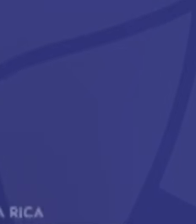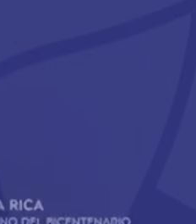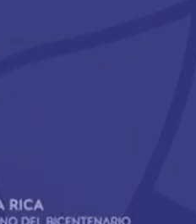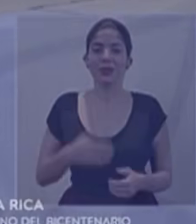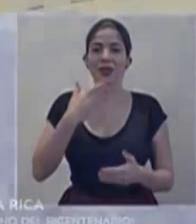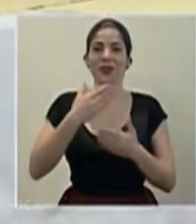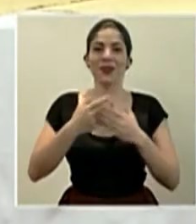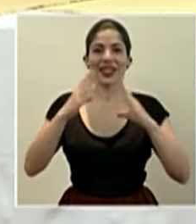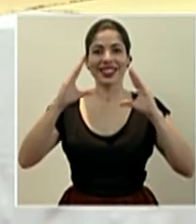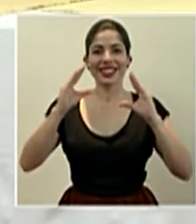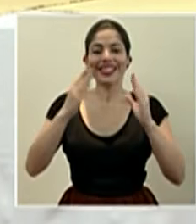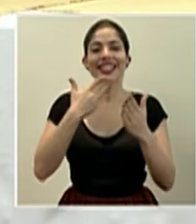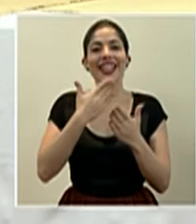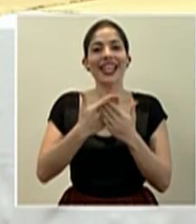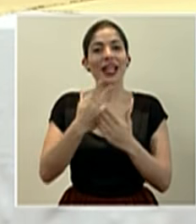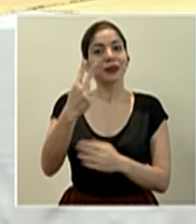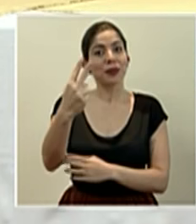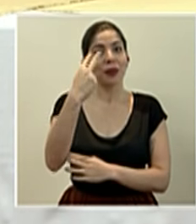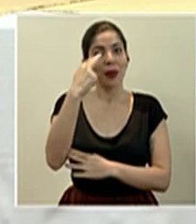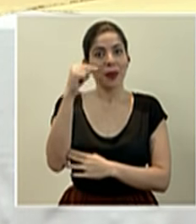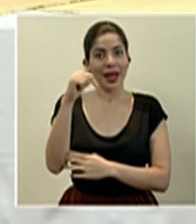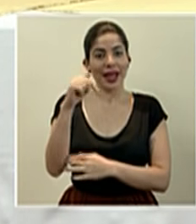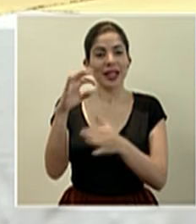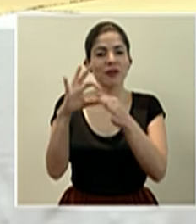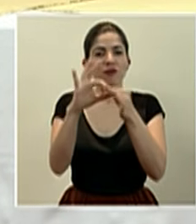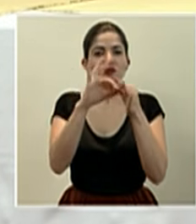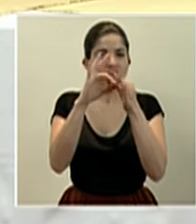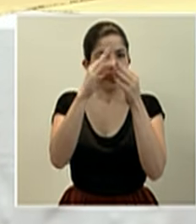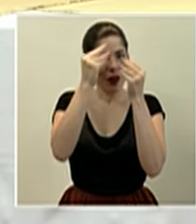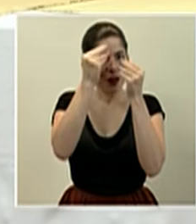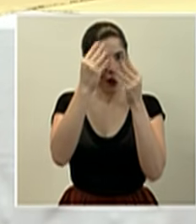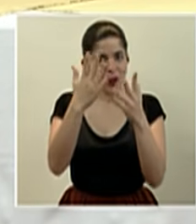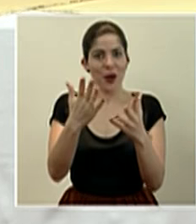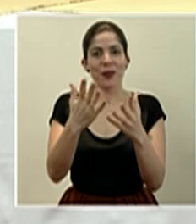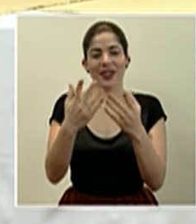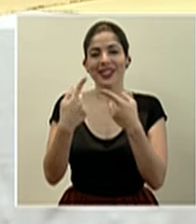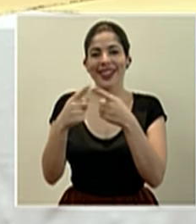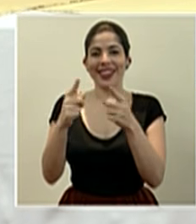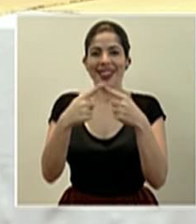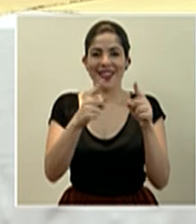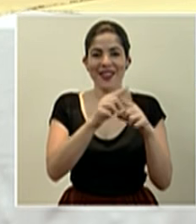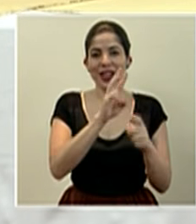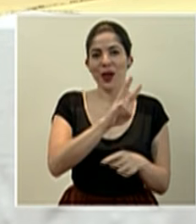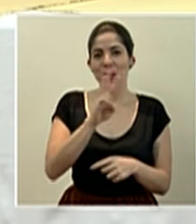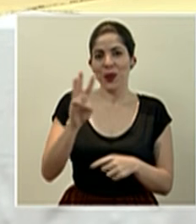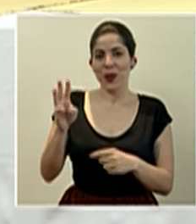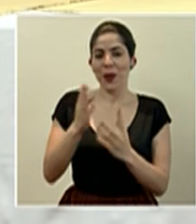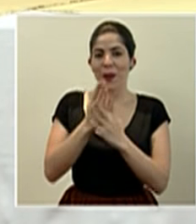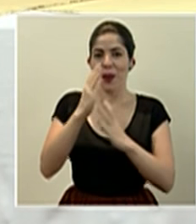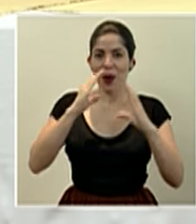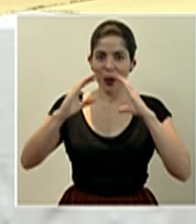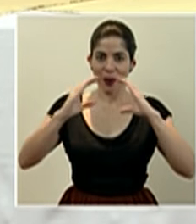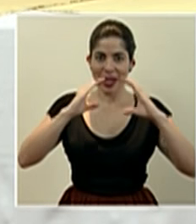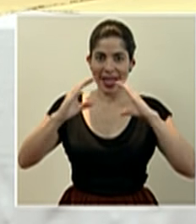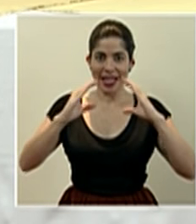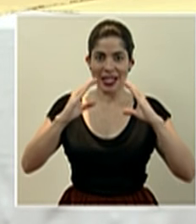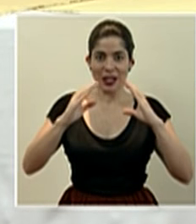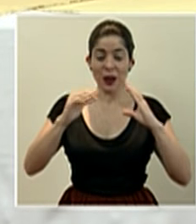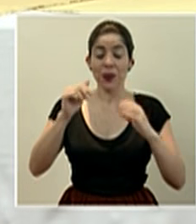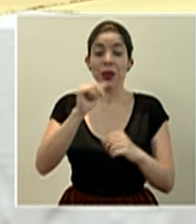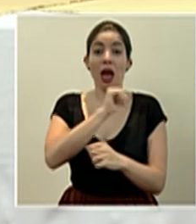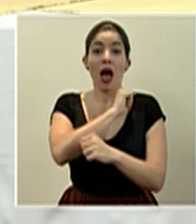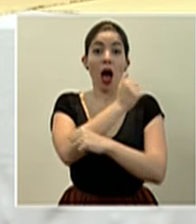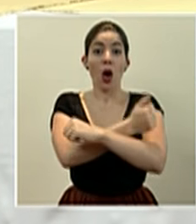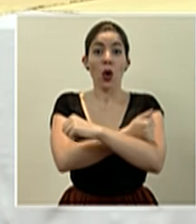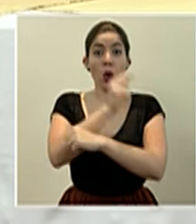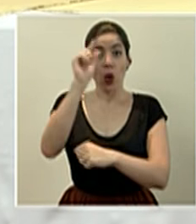Muy buenas tardes, gracias por sintonizar este enlace informativo a través de las distintas plataformas de los medios de comunicación, en el cual las